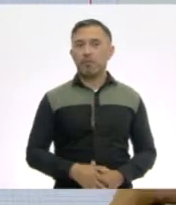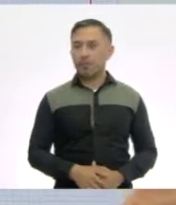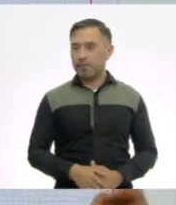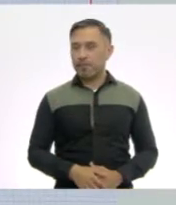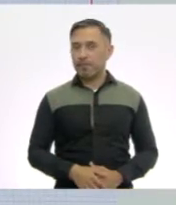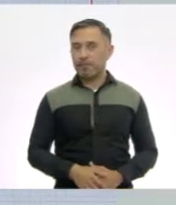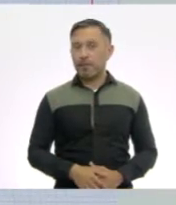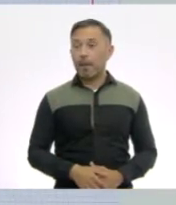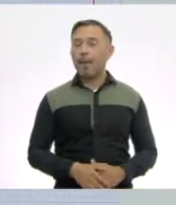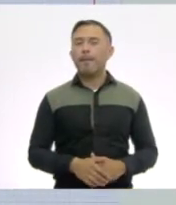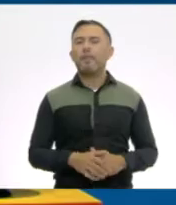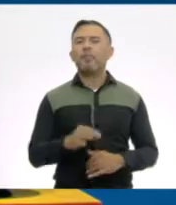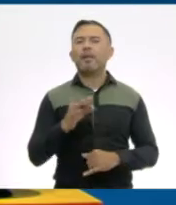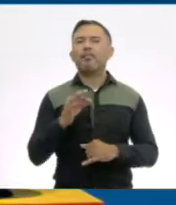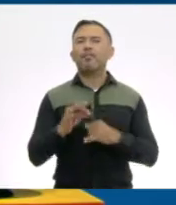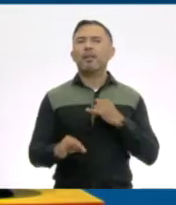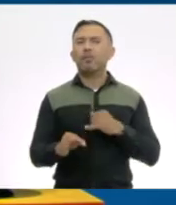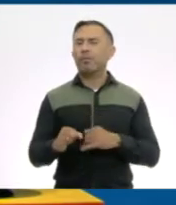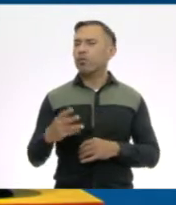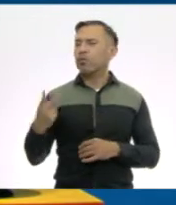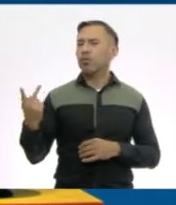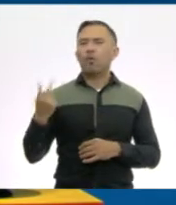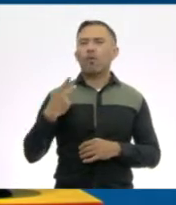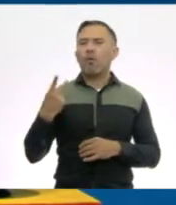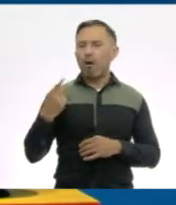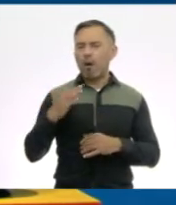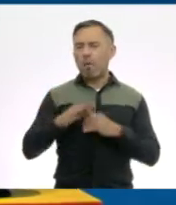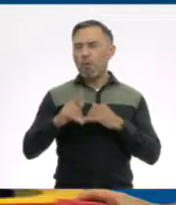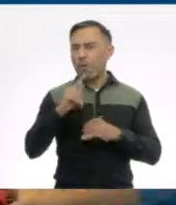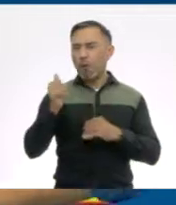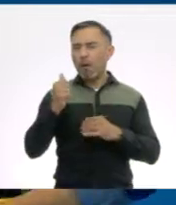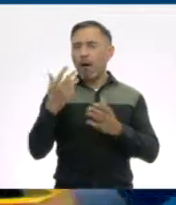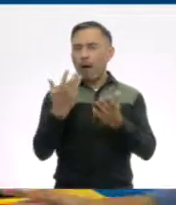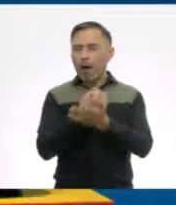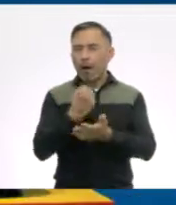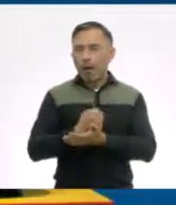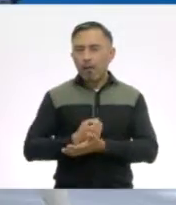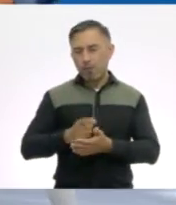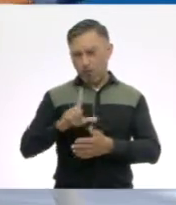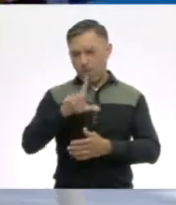Al final vemos quién gana cada una de las partidas. Perfecto.